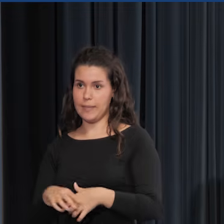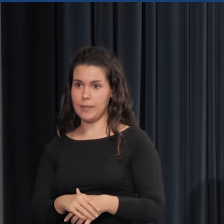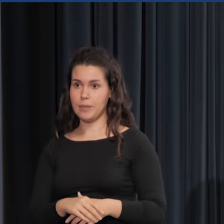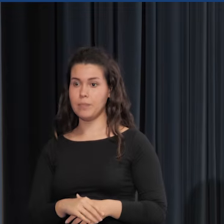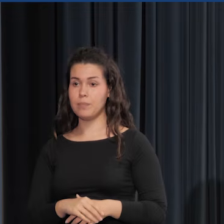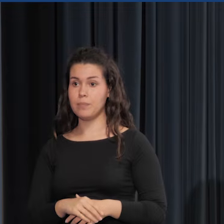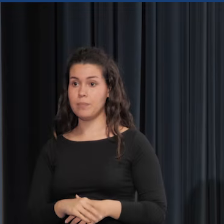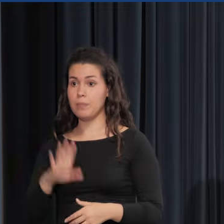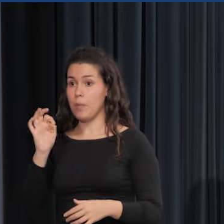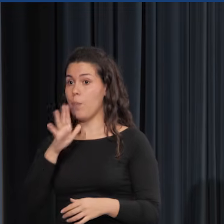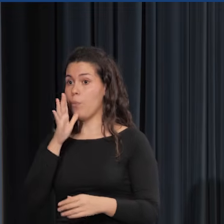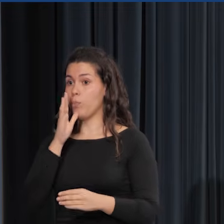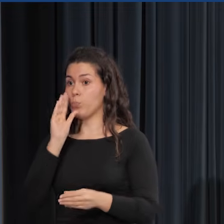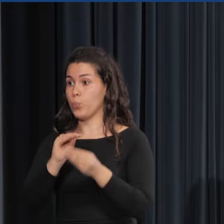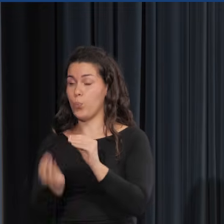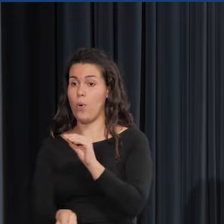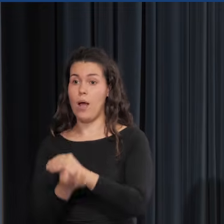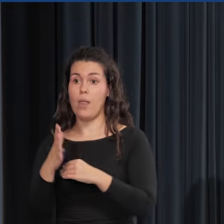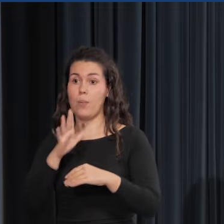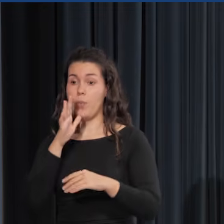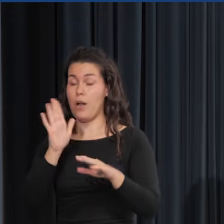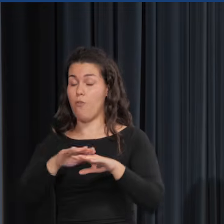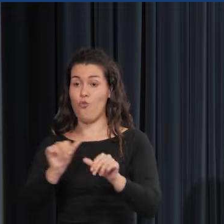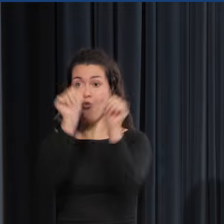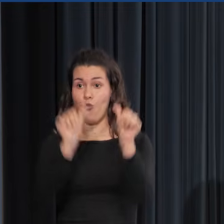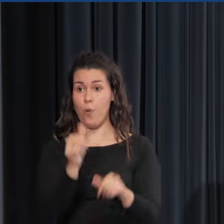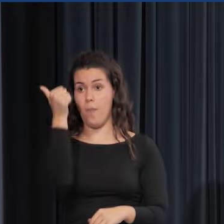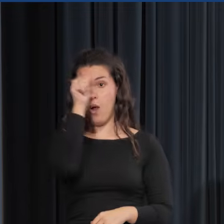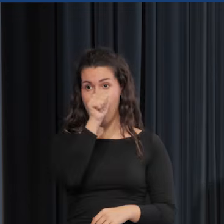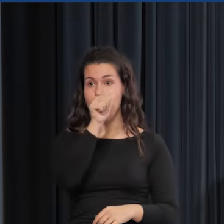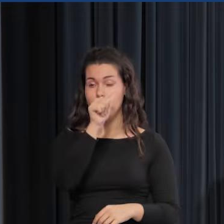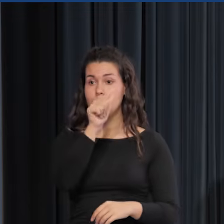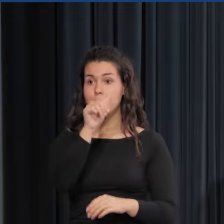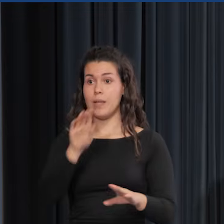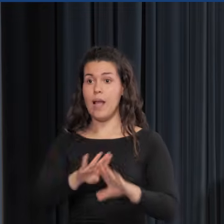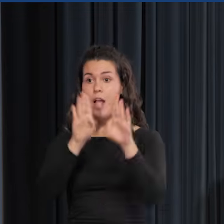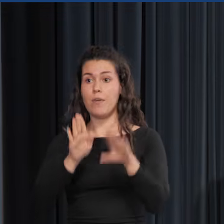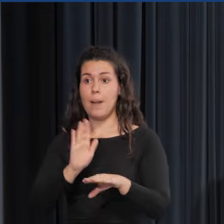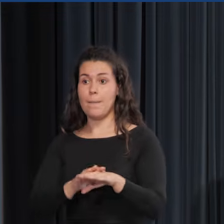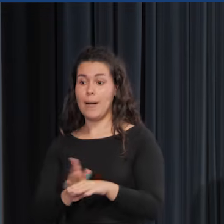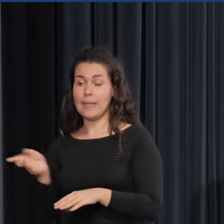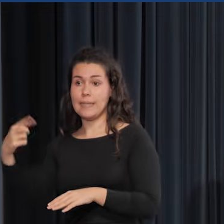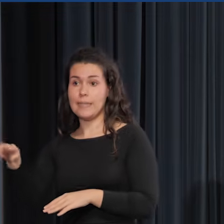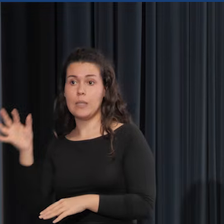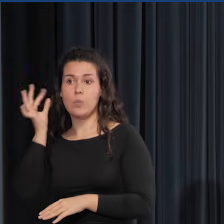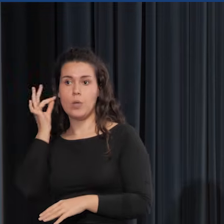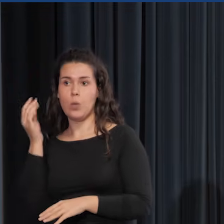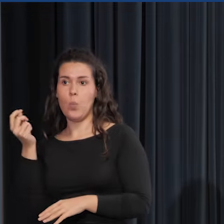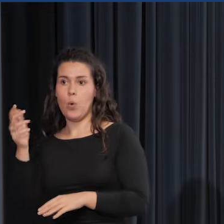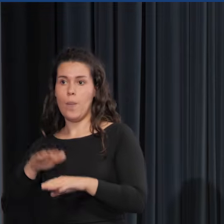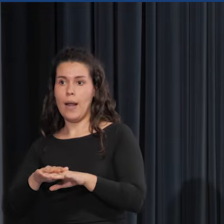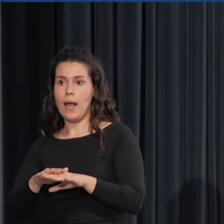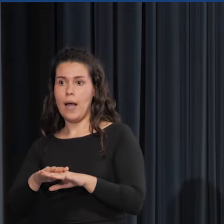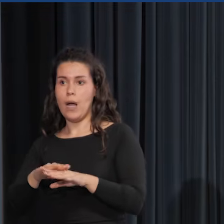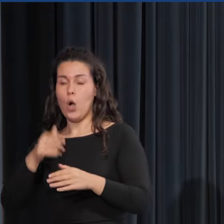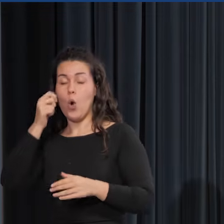diseñado conforme a las características antropométricas masculinas, y esto hace que haya claros problemas de ajuste